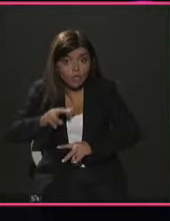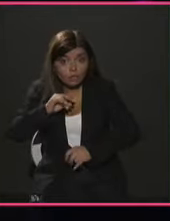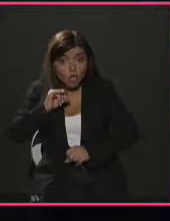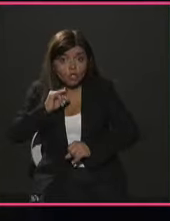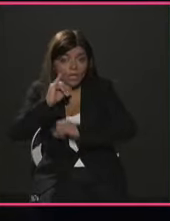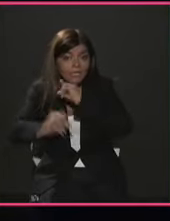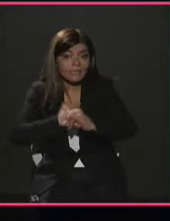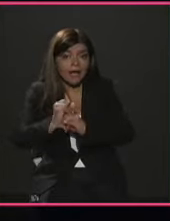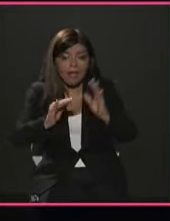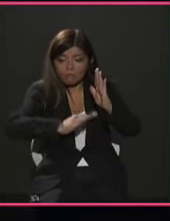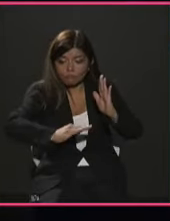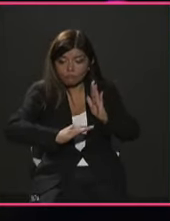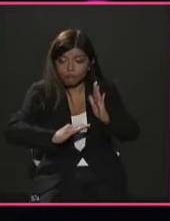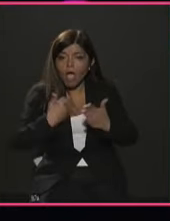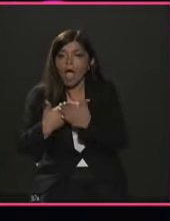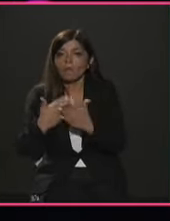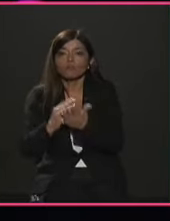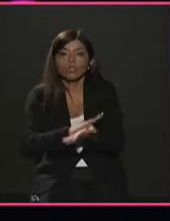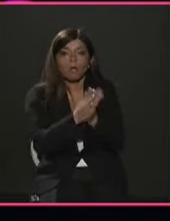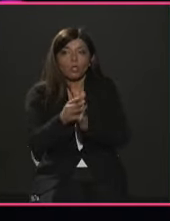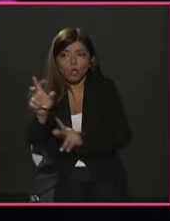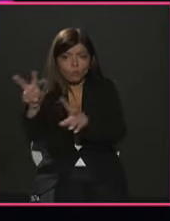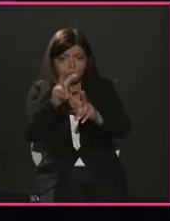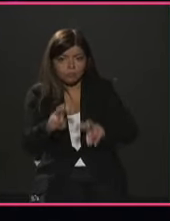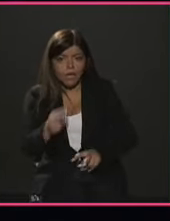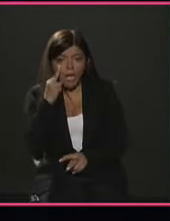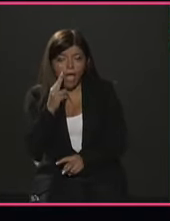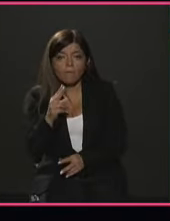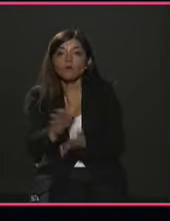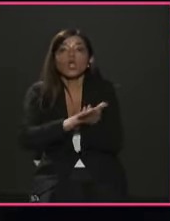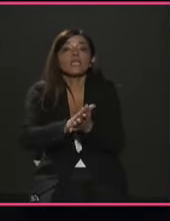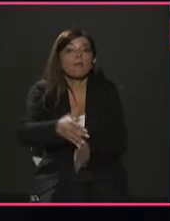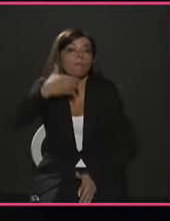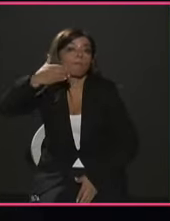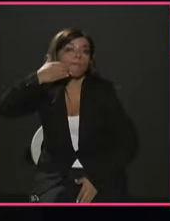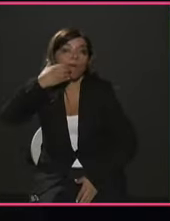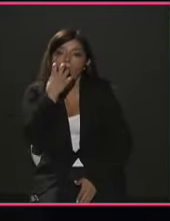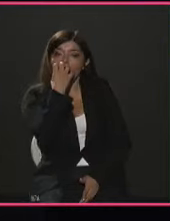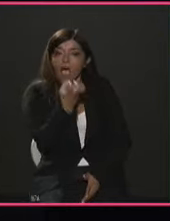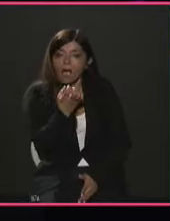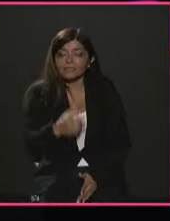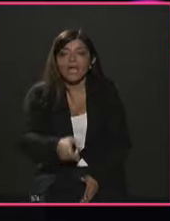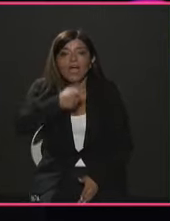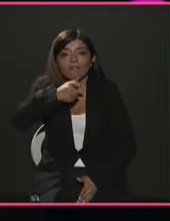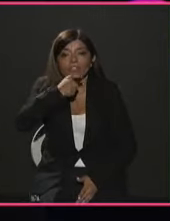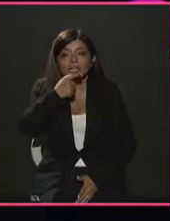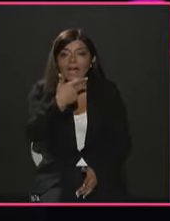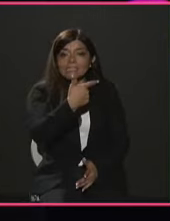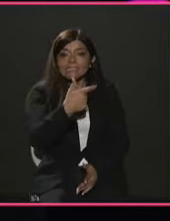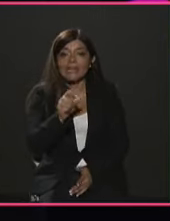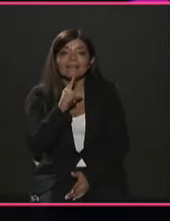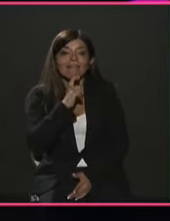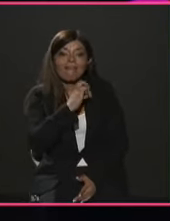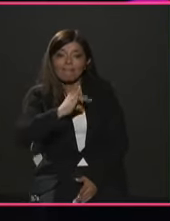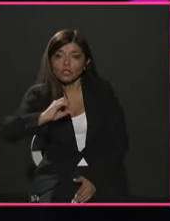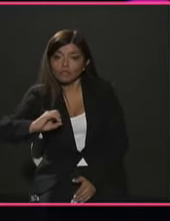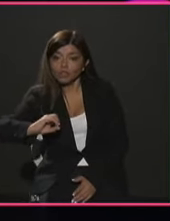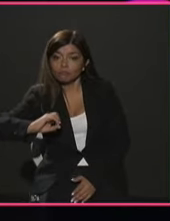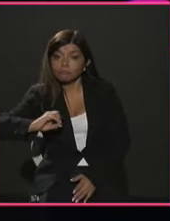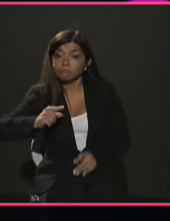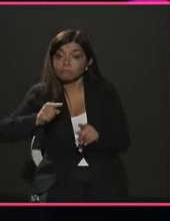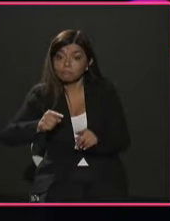plataformas y sirve para todo ahora las baterías de los smartphon por ejemplo utilizan alrededor de 7 gr de litio